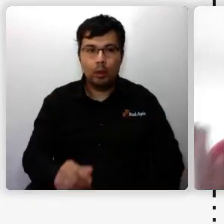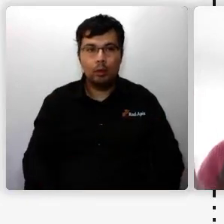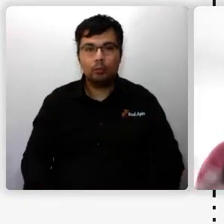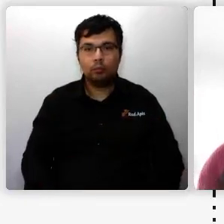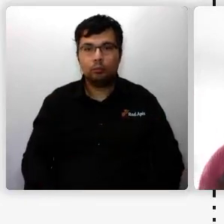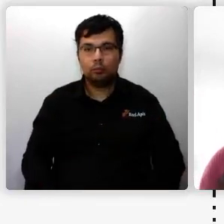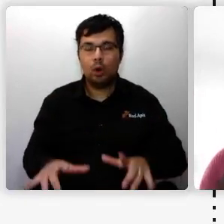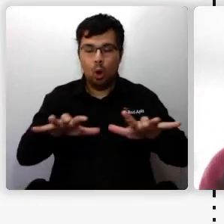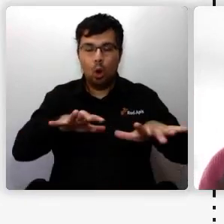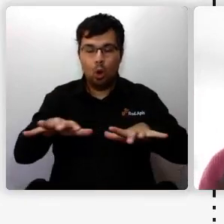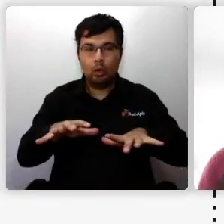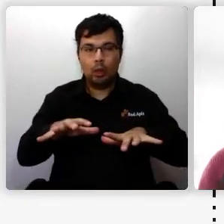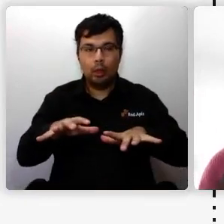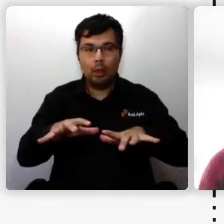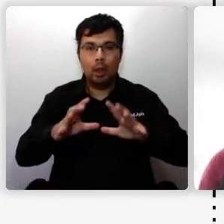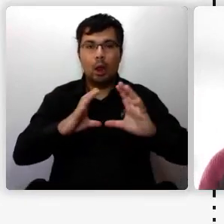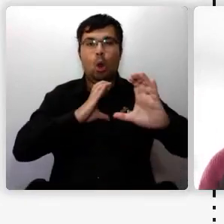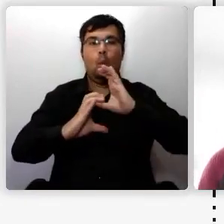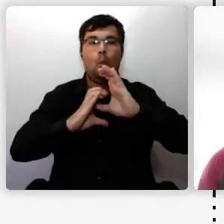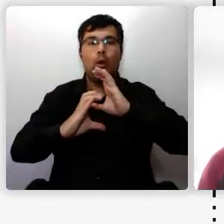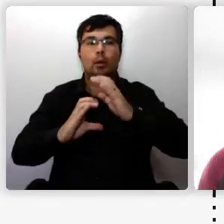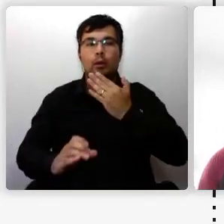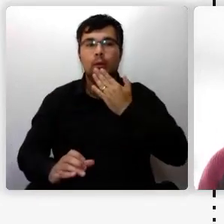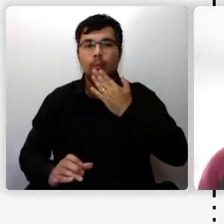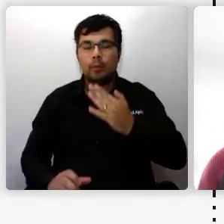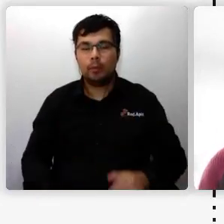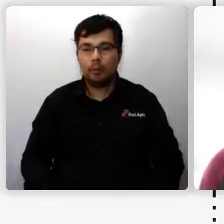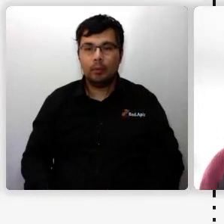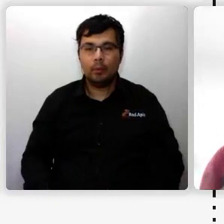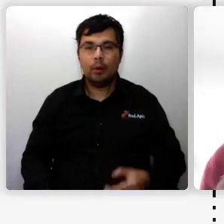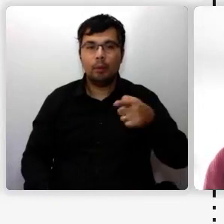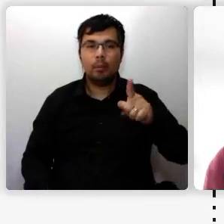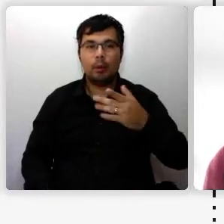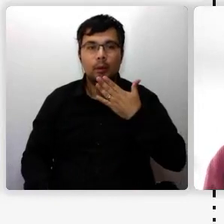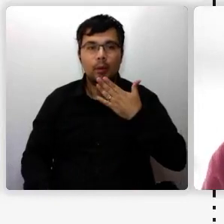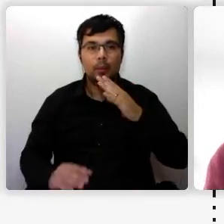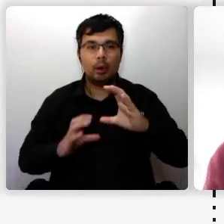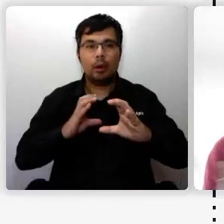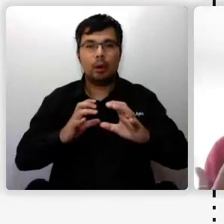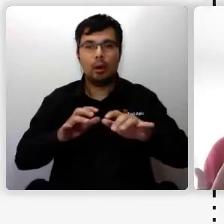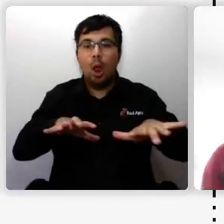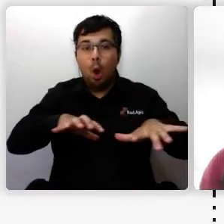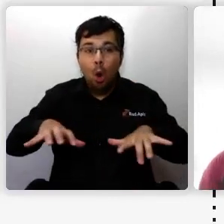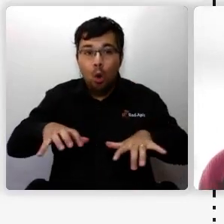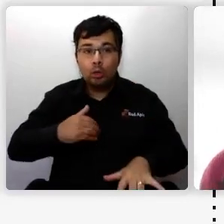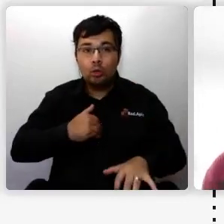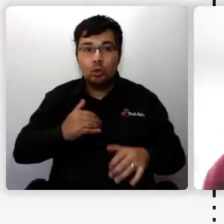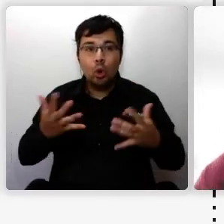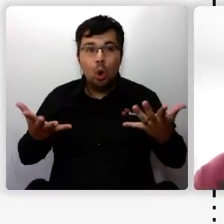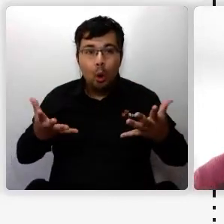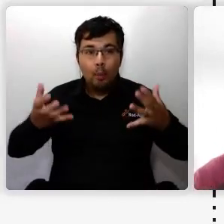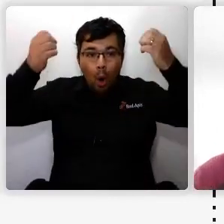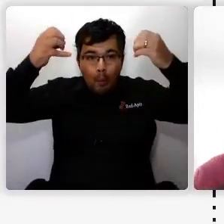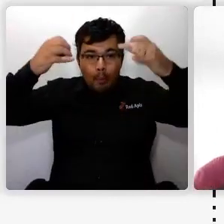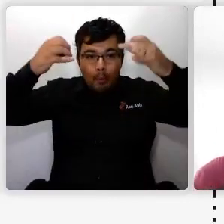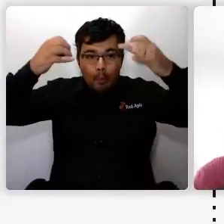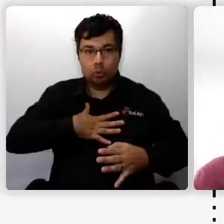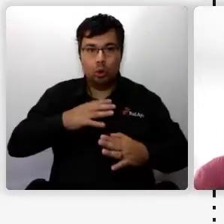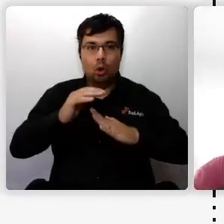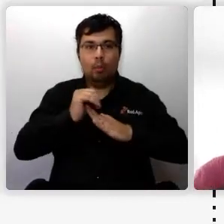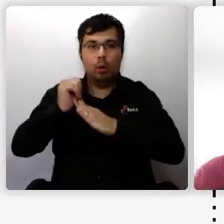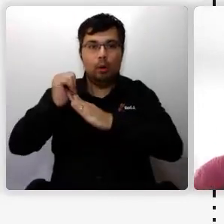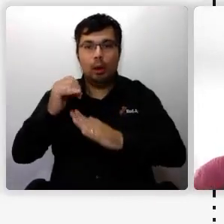de comunicación, pero también de cómo me capacito yo como líder. Entonces, es importante